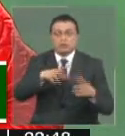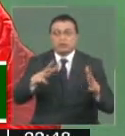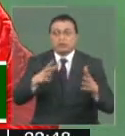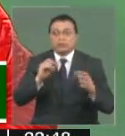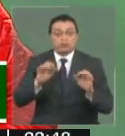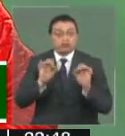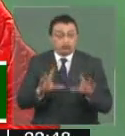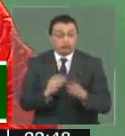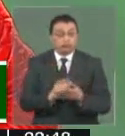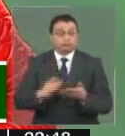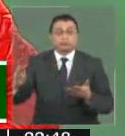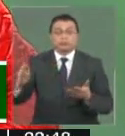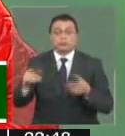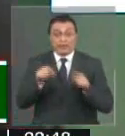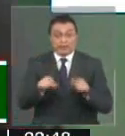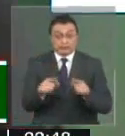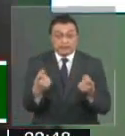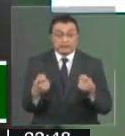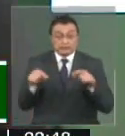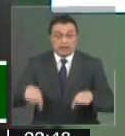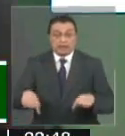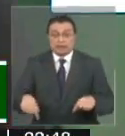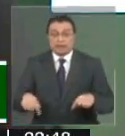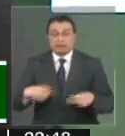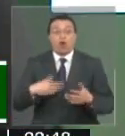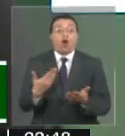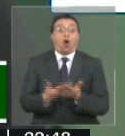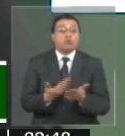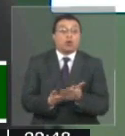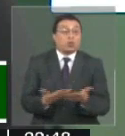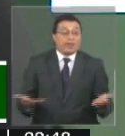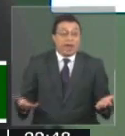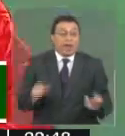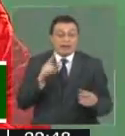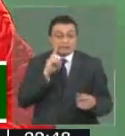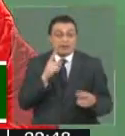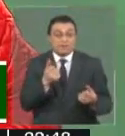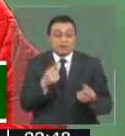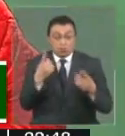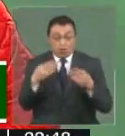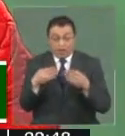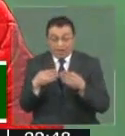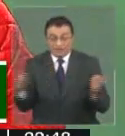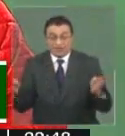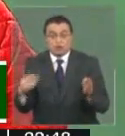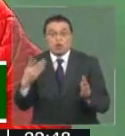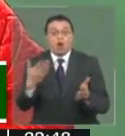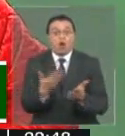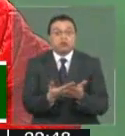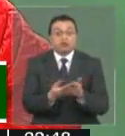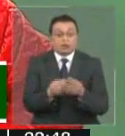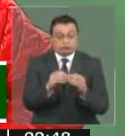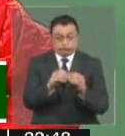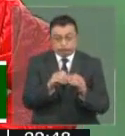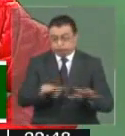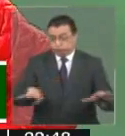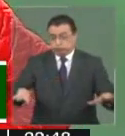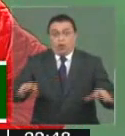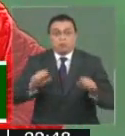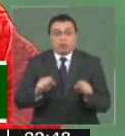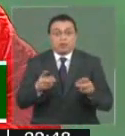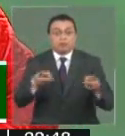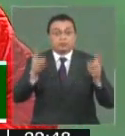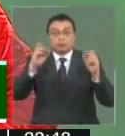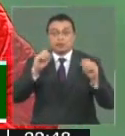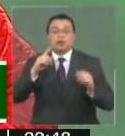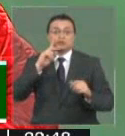suficiente, claro. Y se creó. Y es lo que se necesita acá. Es la oportunidad. O sea, se abre la oportunidad, se abre este abanico tremendo de posibilidades y sin